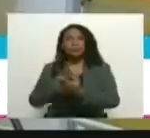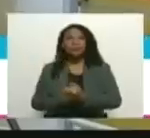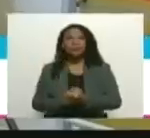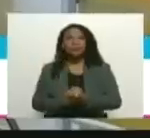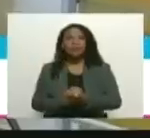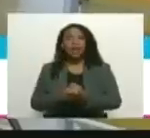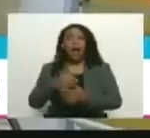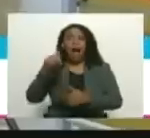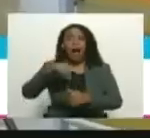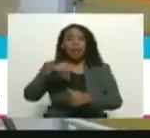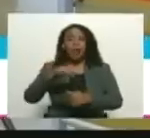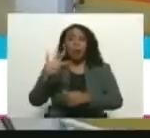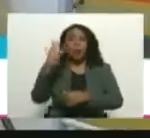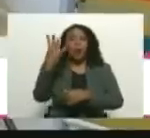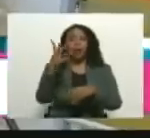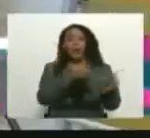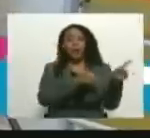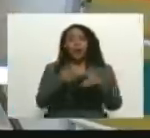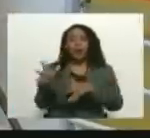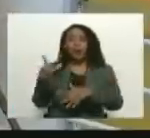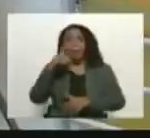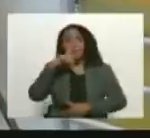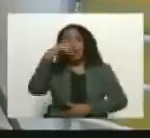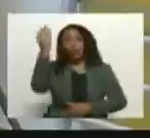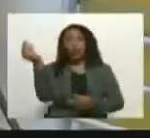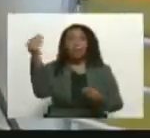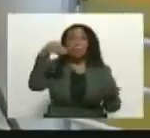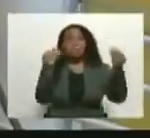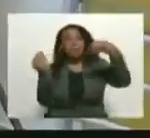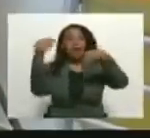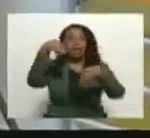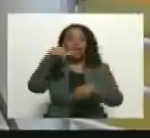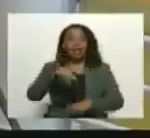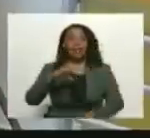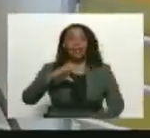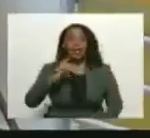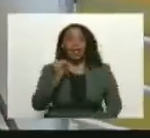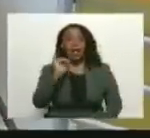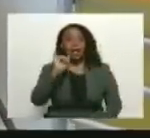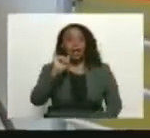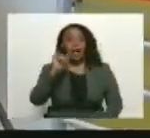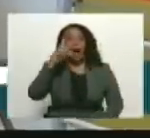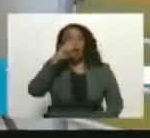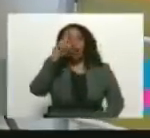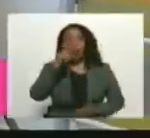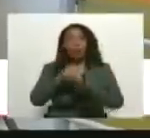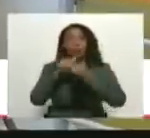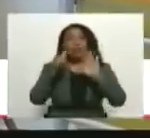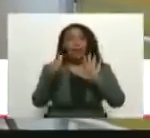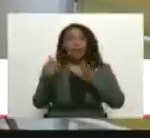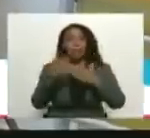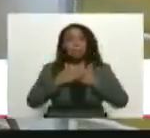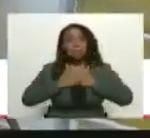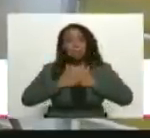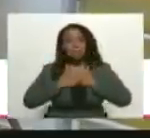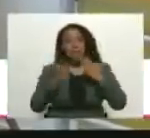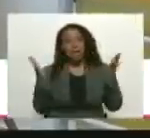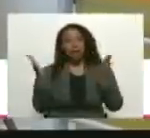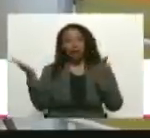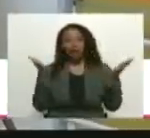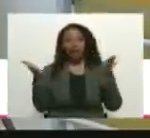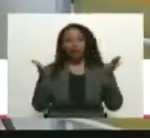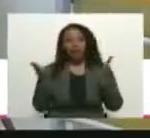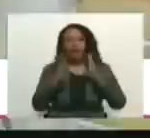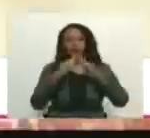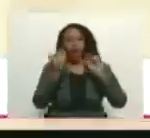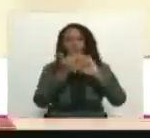estar en el cuarto programa de Con Maduro Más. Esta CDI, ciertamente desde el año 2006, presta sus servicios a toda la